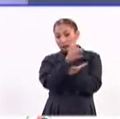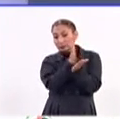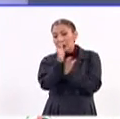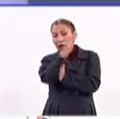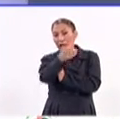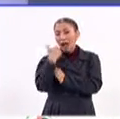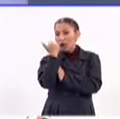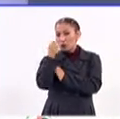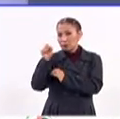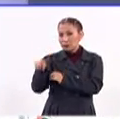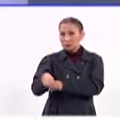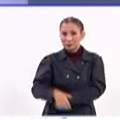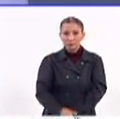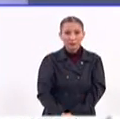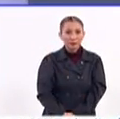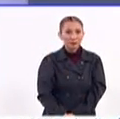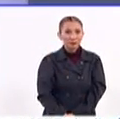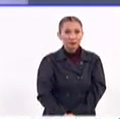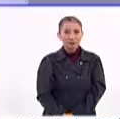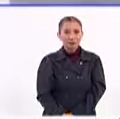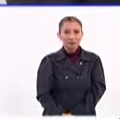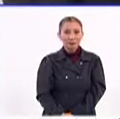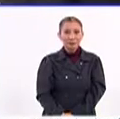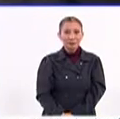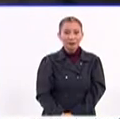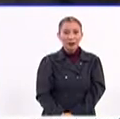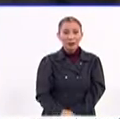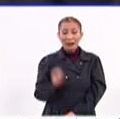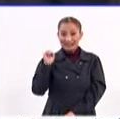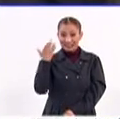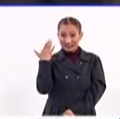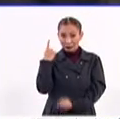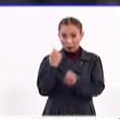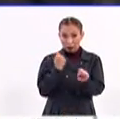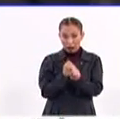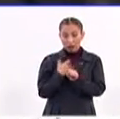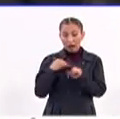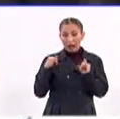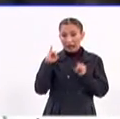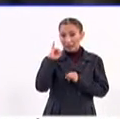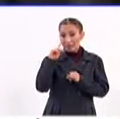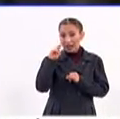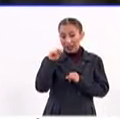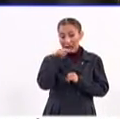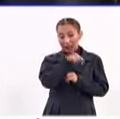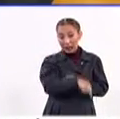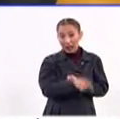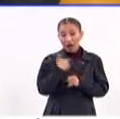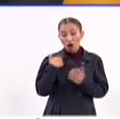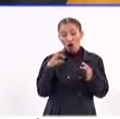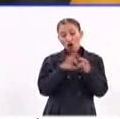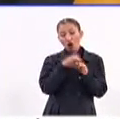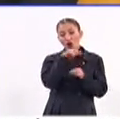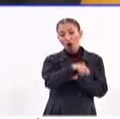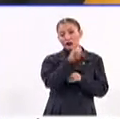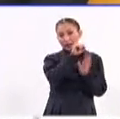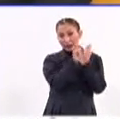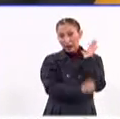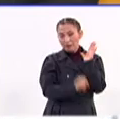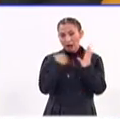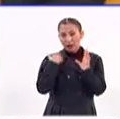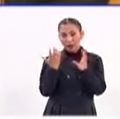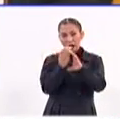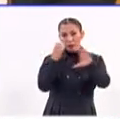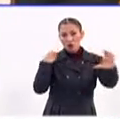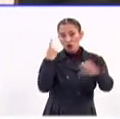estudiantes de esta casa de estudios. En septiembre del año pasado, el Instituto Politécnico Nacional, en colaboración con el Sistema de